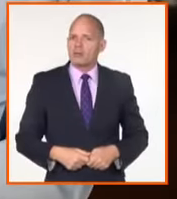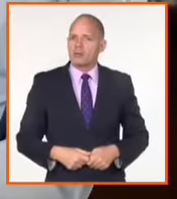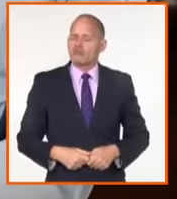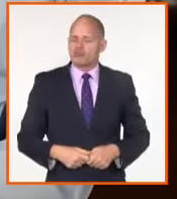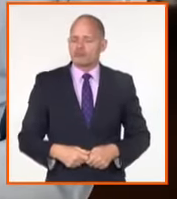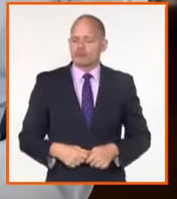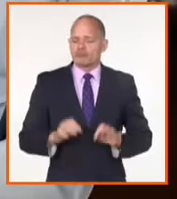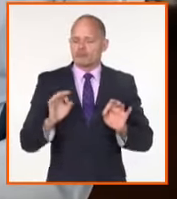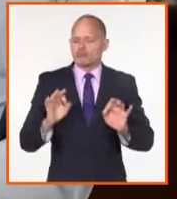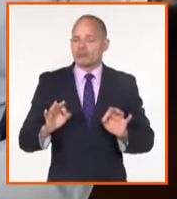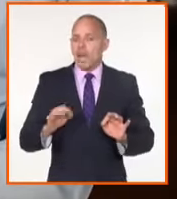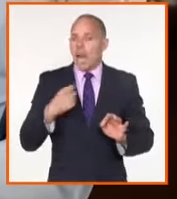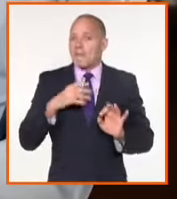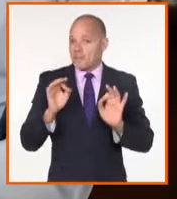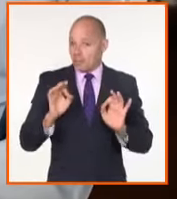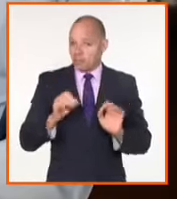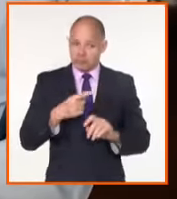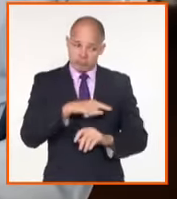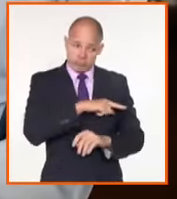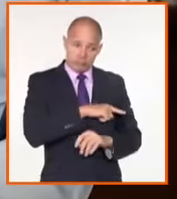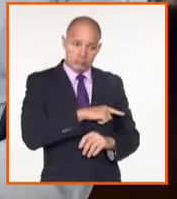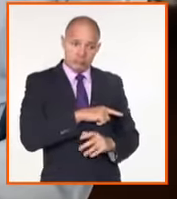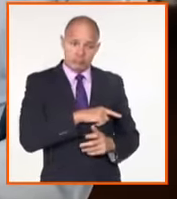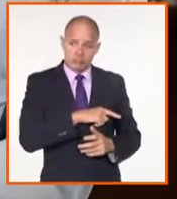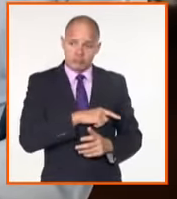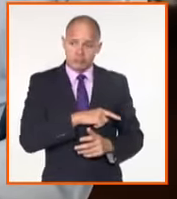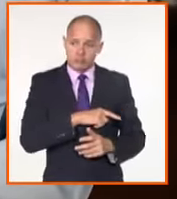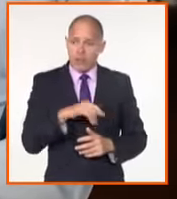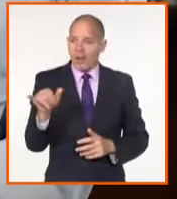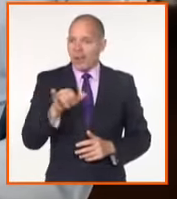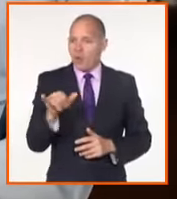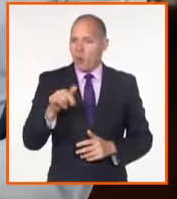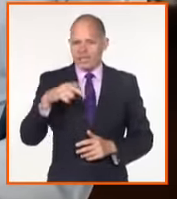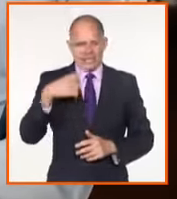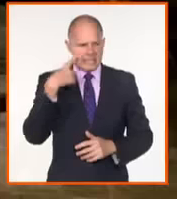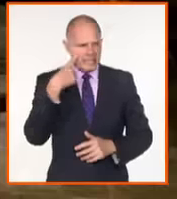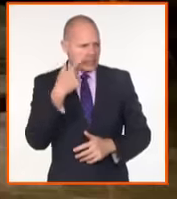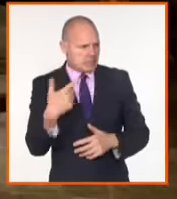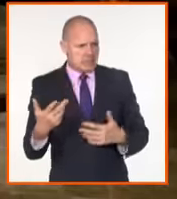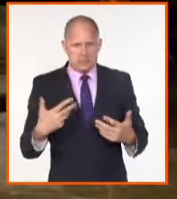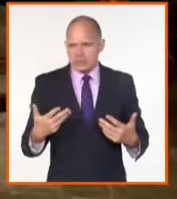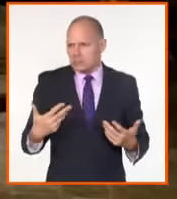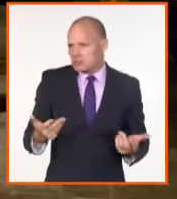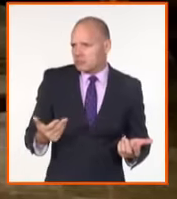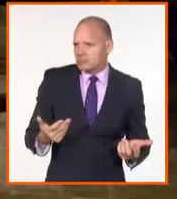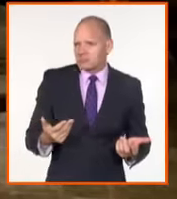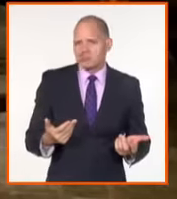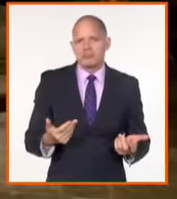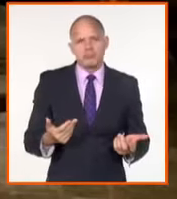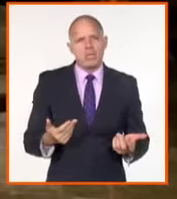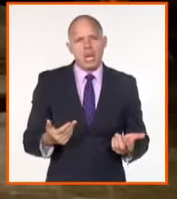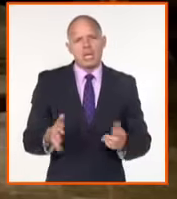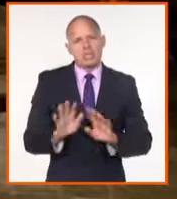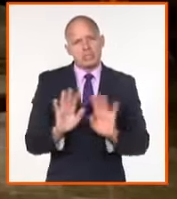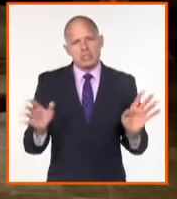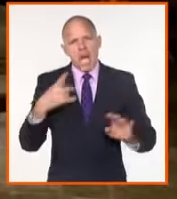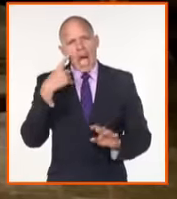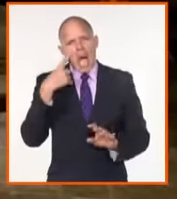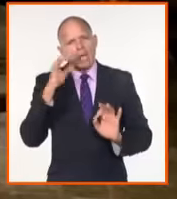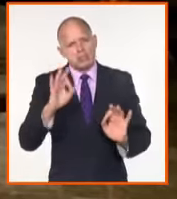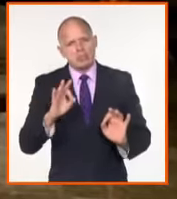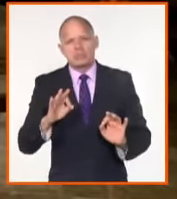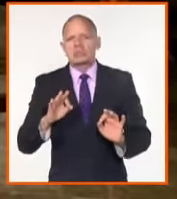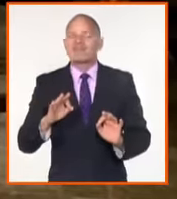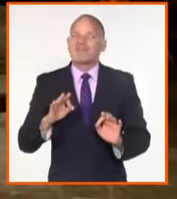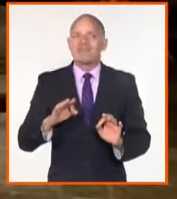Y por eso en estos días también se ha movido una dinámica alrededor de las problemáticas que